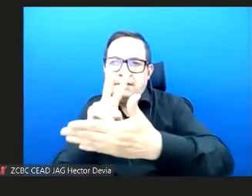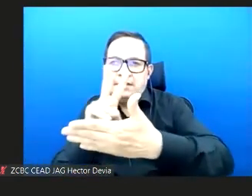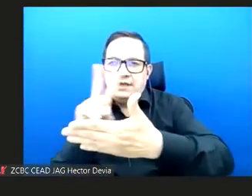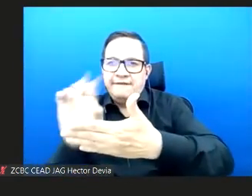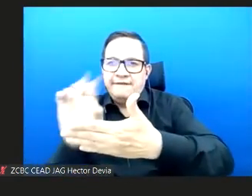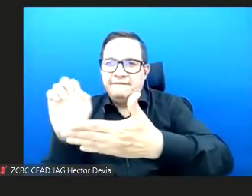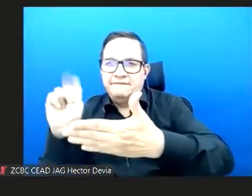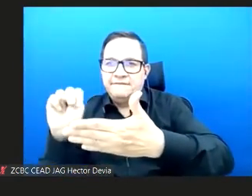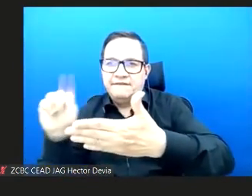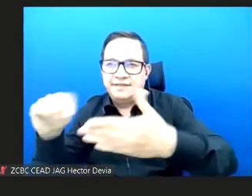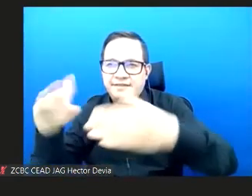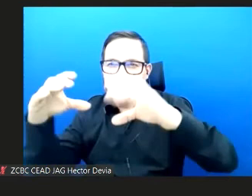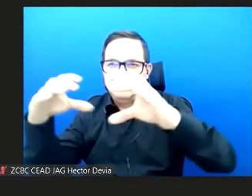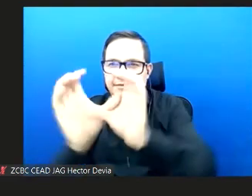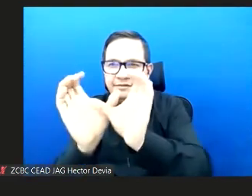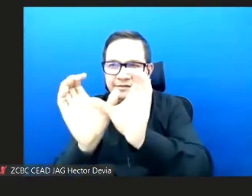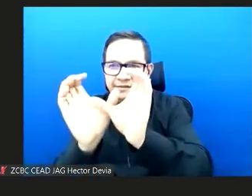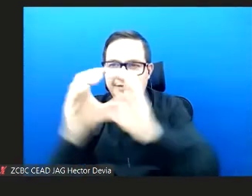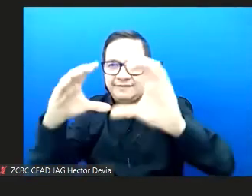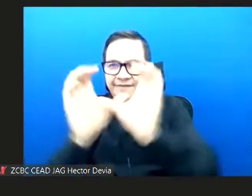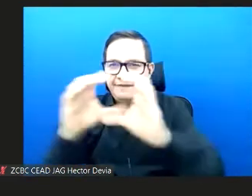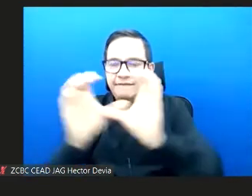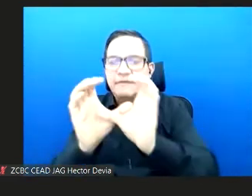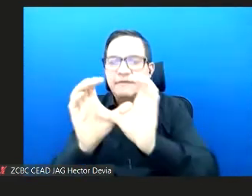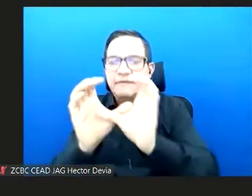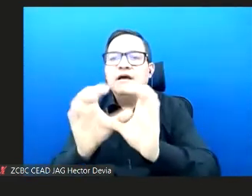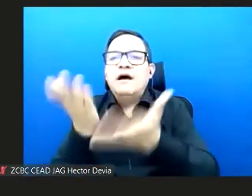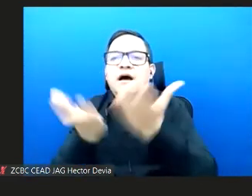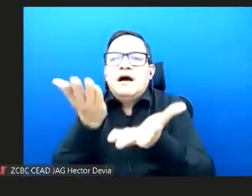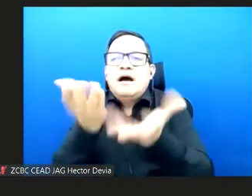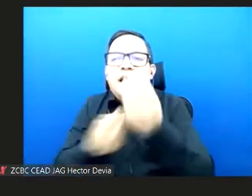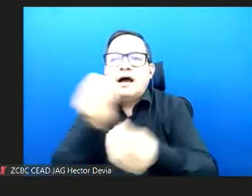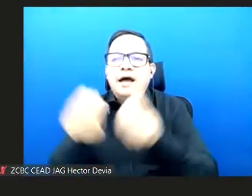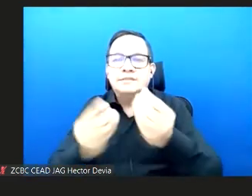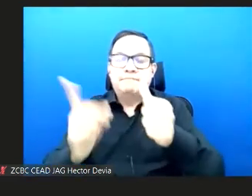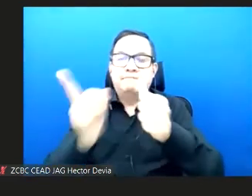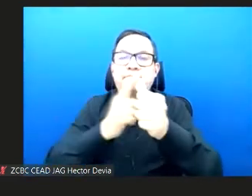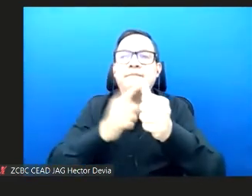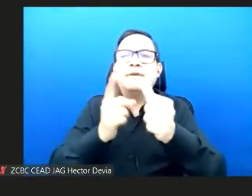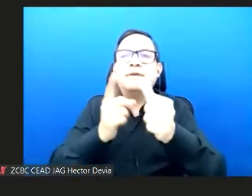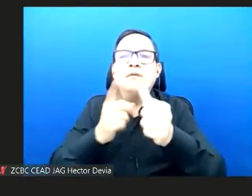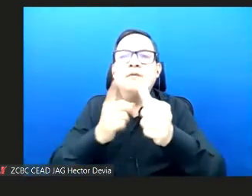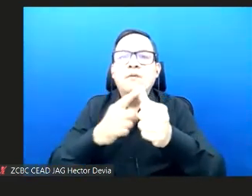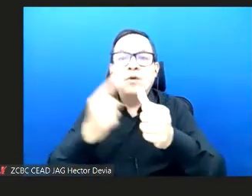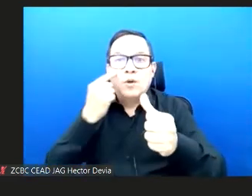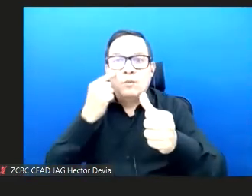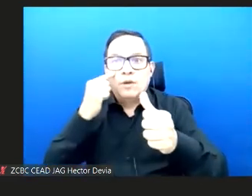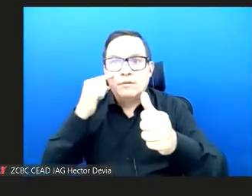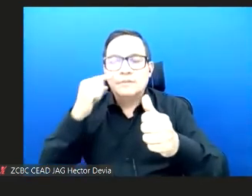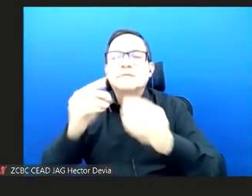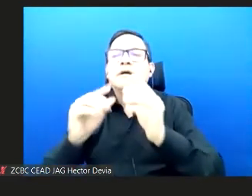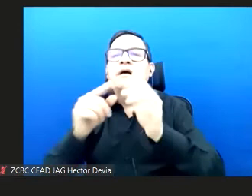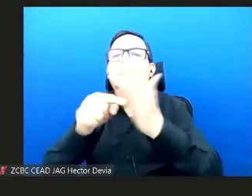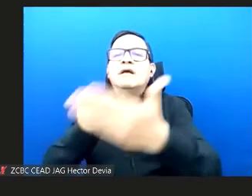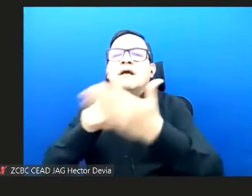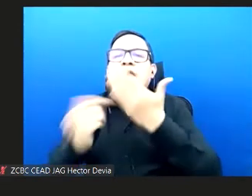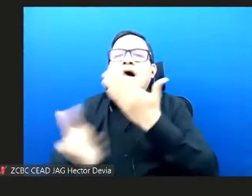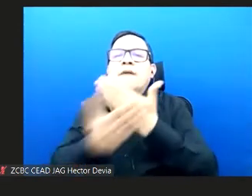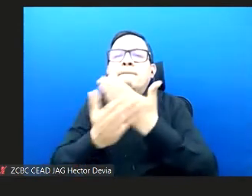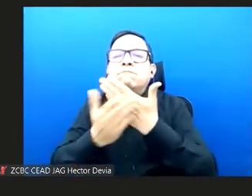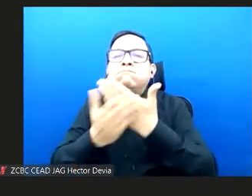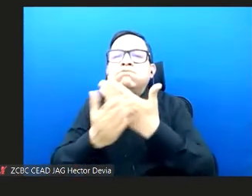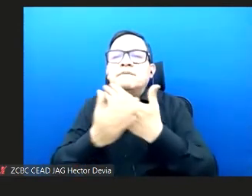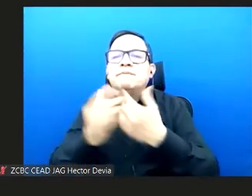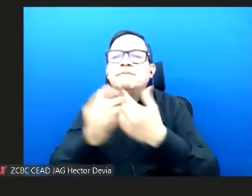Bueno, de las 2 operaciones. ¿Cómo hacemos eso? Primero tenemos que tener muy en claro las operaciones que nos están